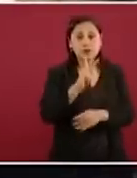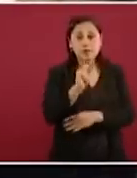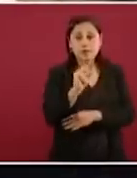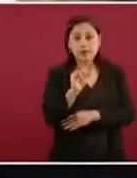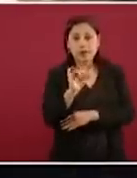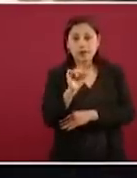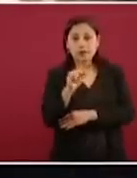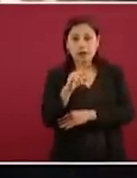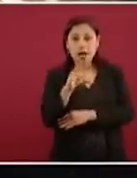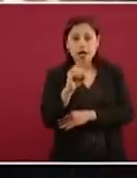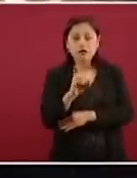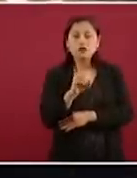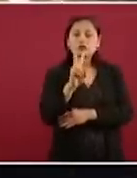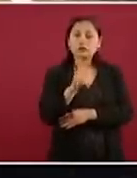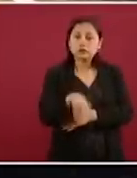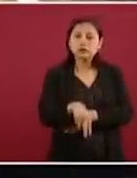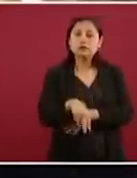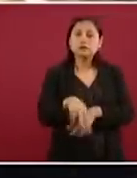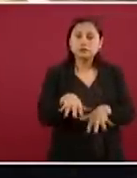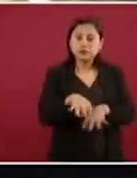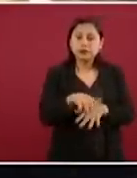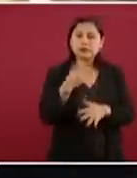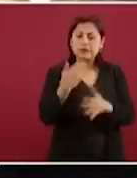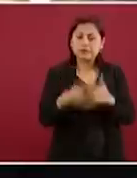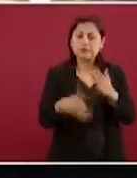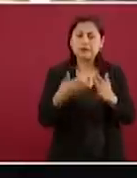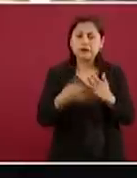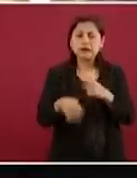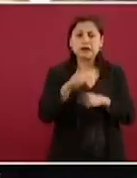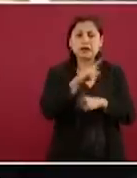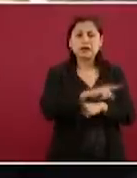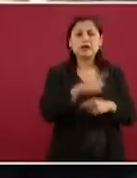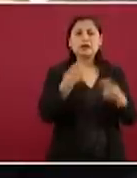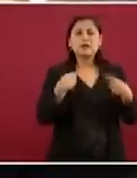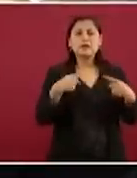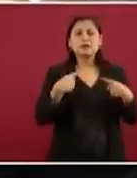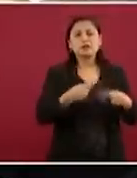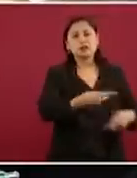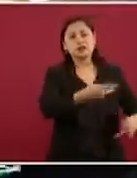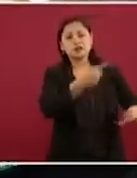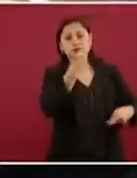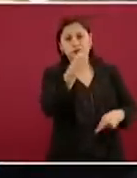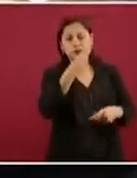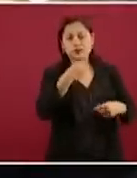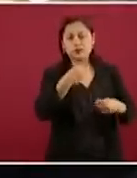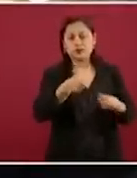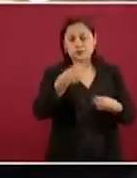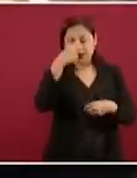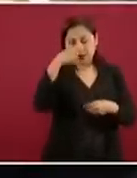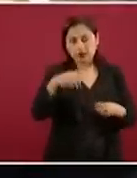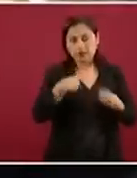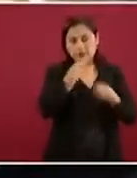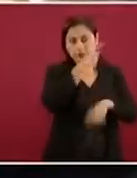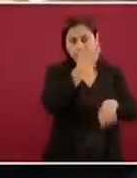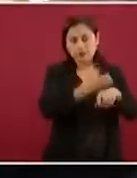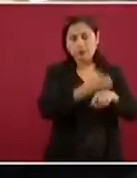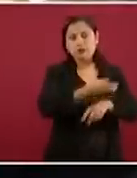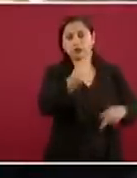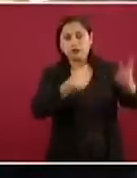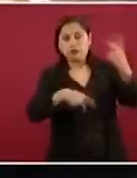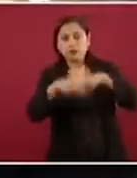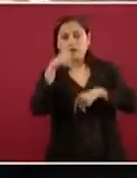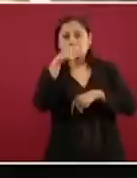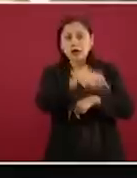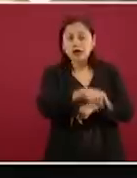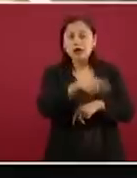de nuestros paisanos, los agentes aduanales se están comportando con prepotencia, especialmente pues en las